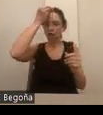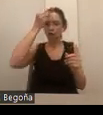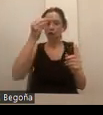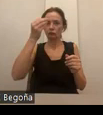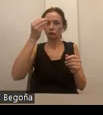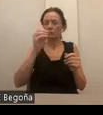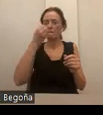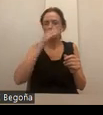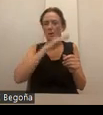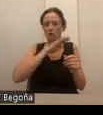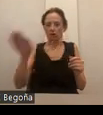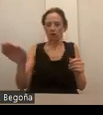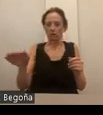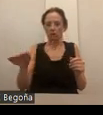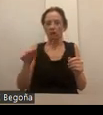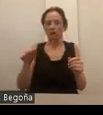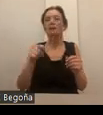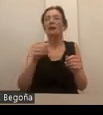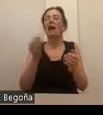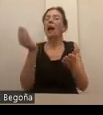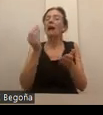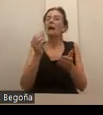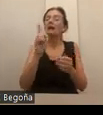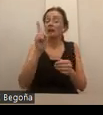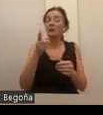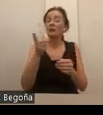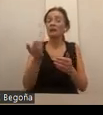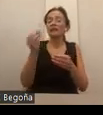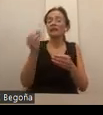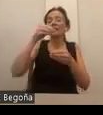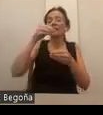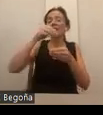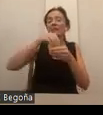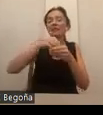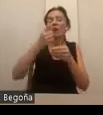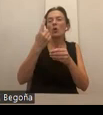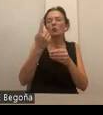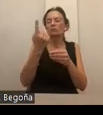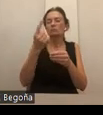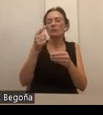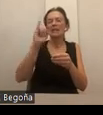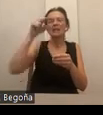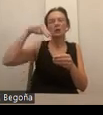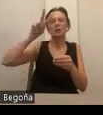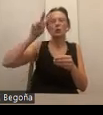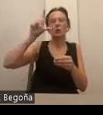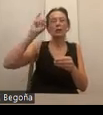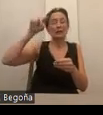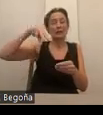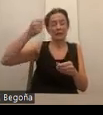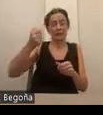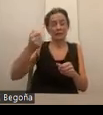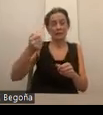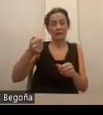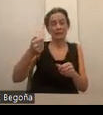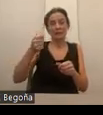contiene inulina. La inulina, como bien sabéis, es una proteína no... un hidrato de